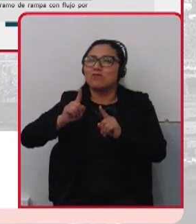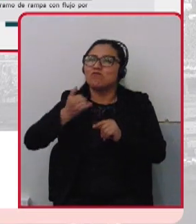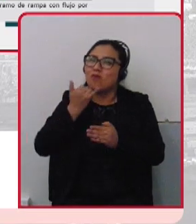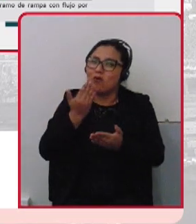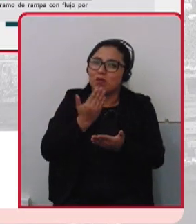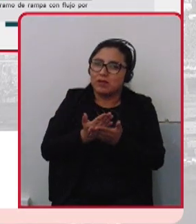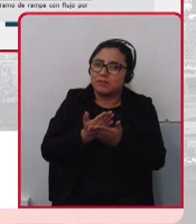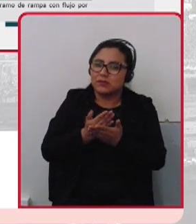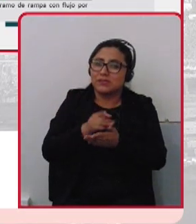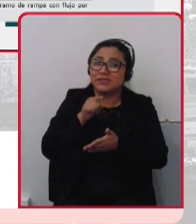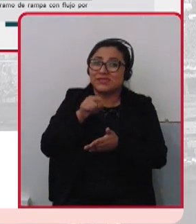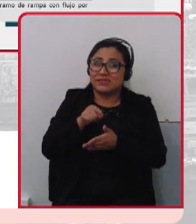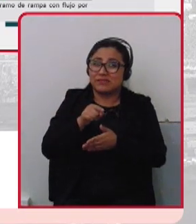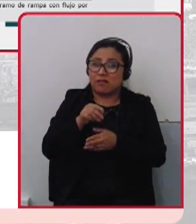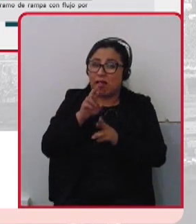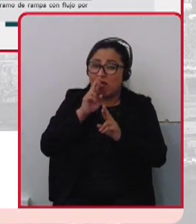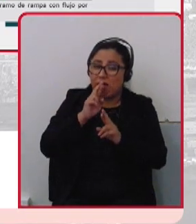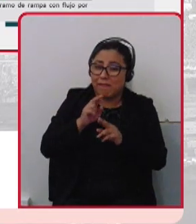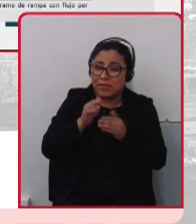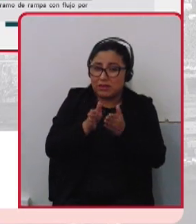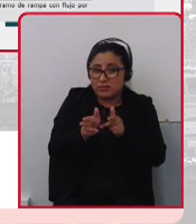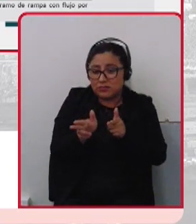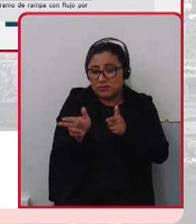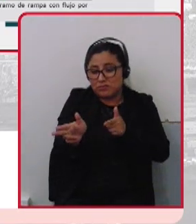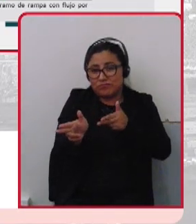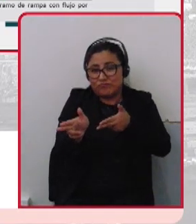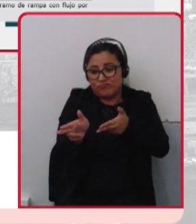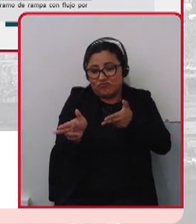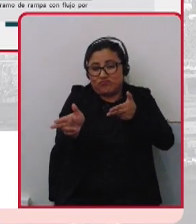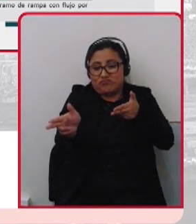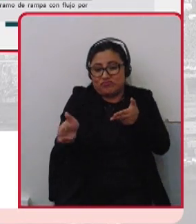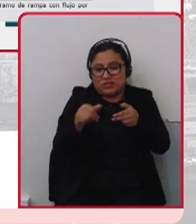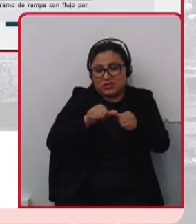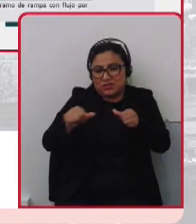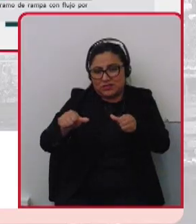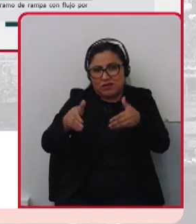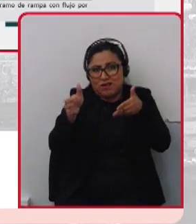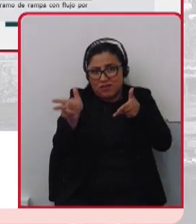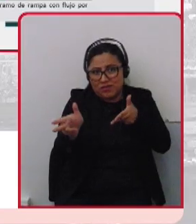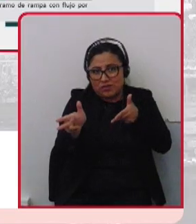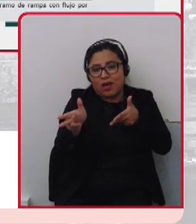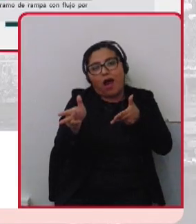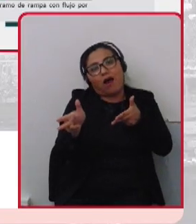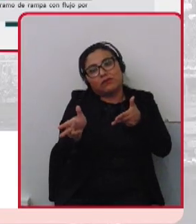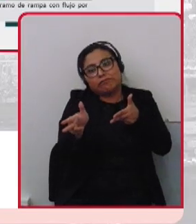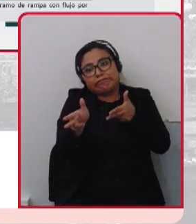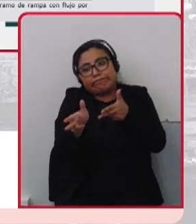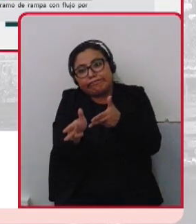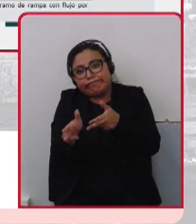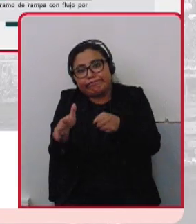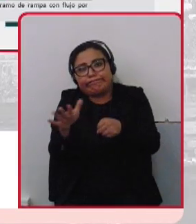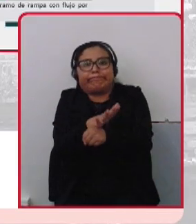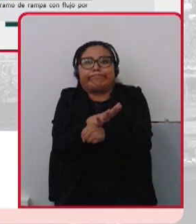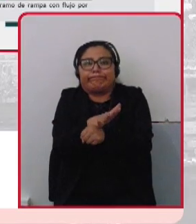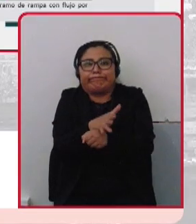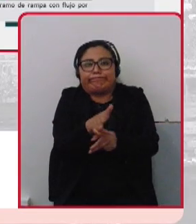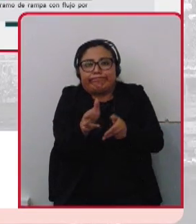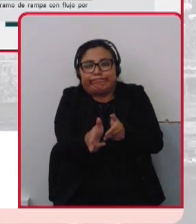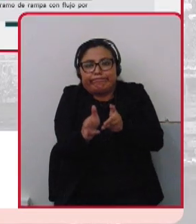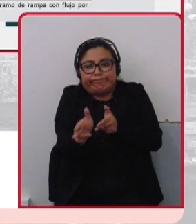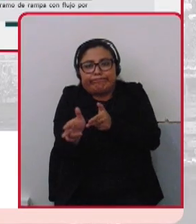no respetan la restricción de separación mínima entre camiones. Por ende, la congestión nos podría jugar una mala pasada, ¿no?